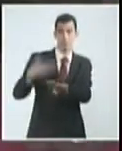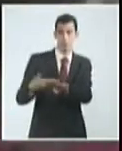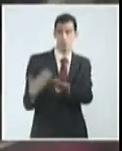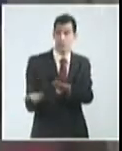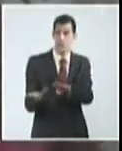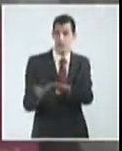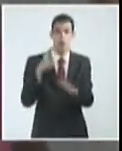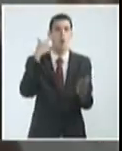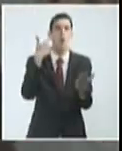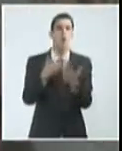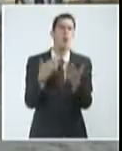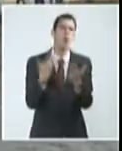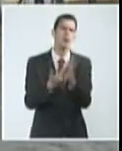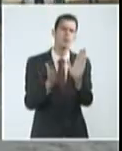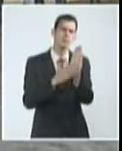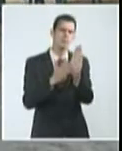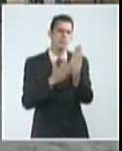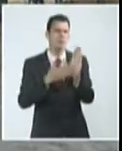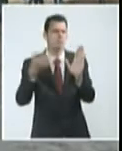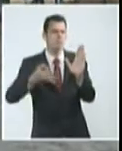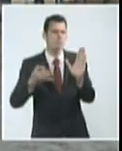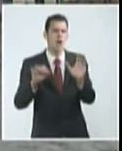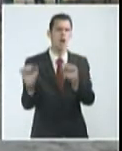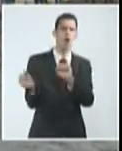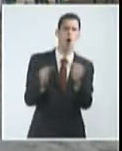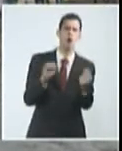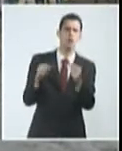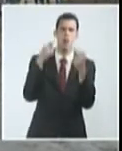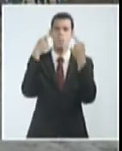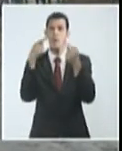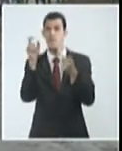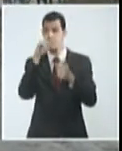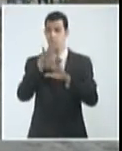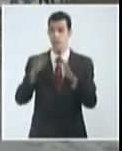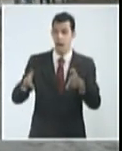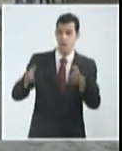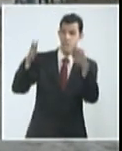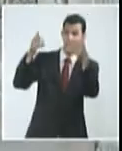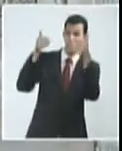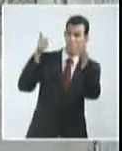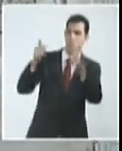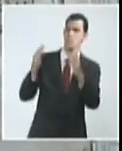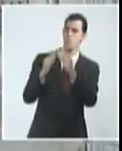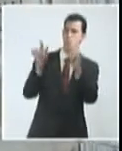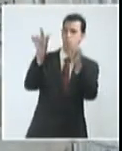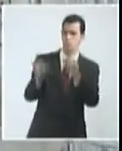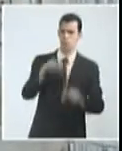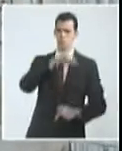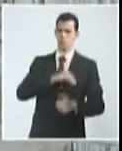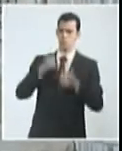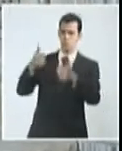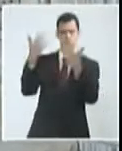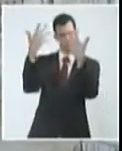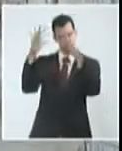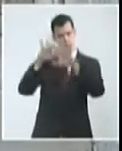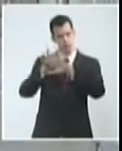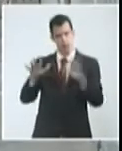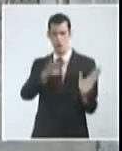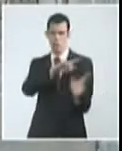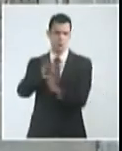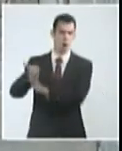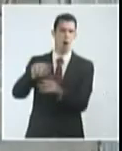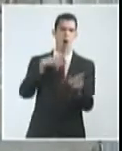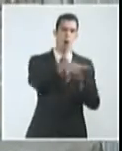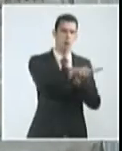vemos desde cómo está todo organizado a nivel de nuestro sistema político, hay que decirle que ahí hay que darle un papel fundamental a los delegados del poder popular, que